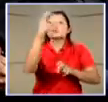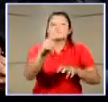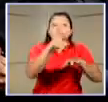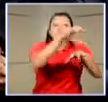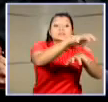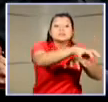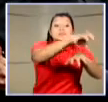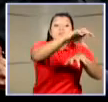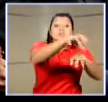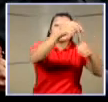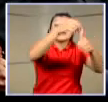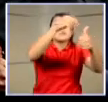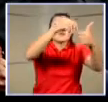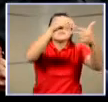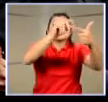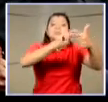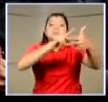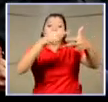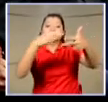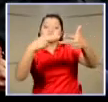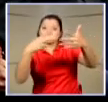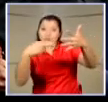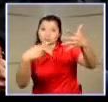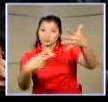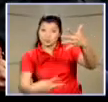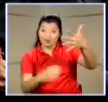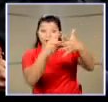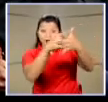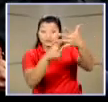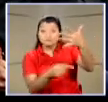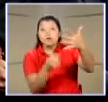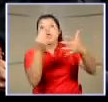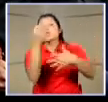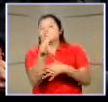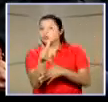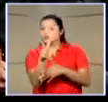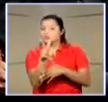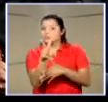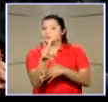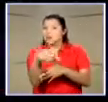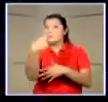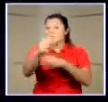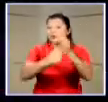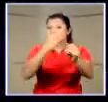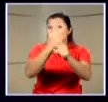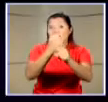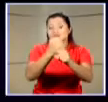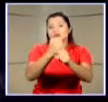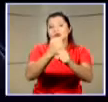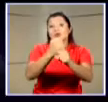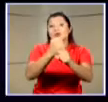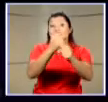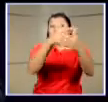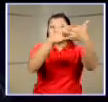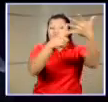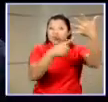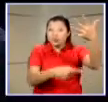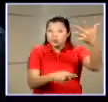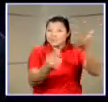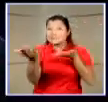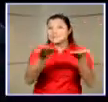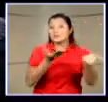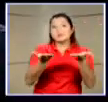sensibles que van a quedar completamente en la inoperatividad el año entrante por los recortes. Porque estamos hablando de